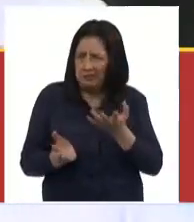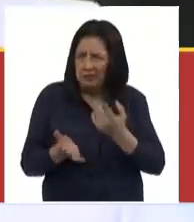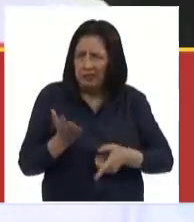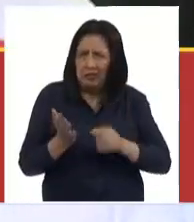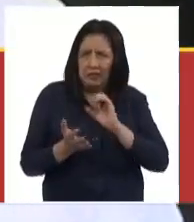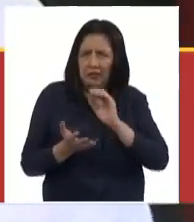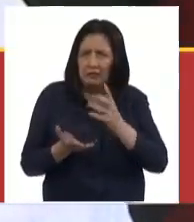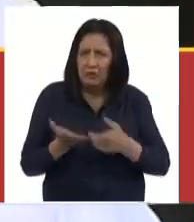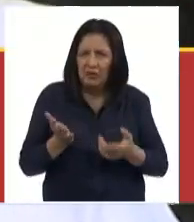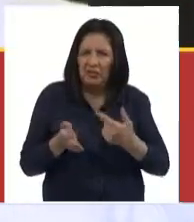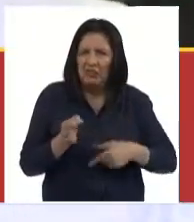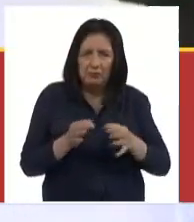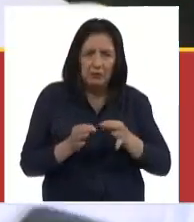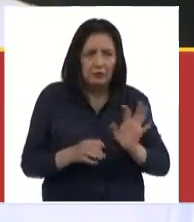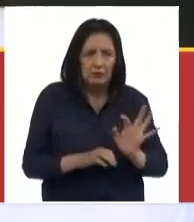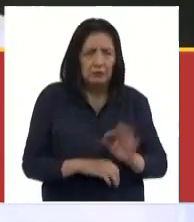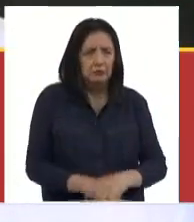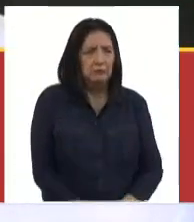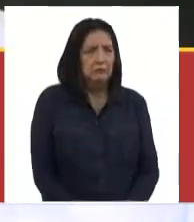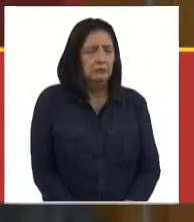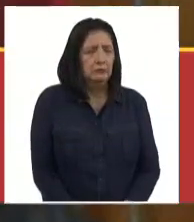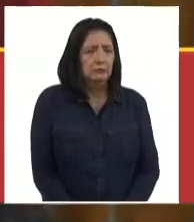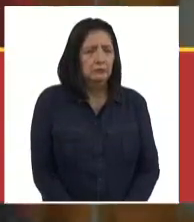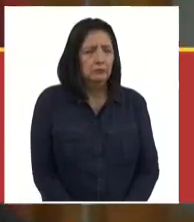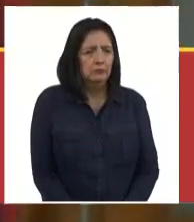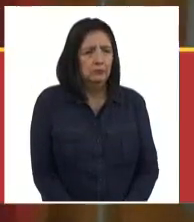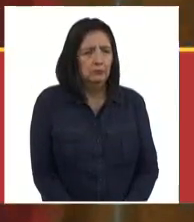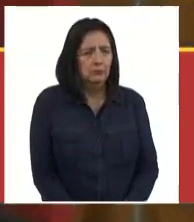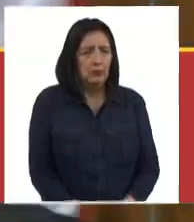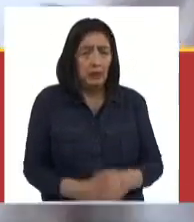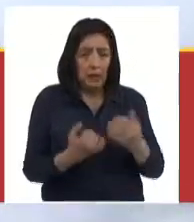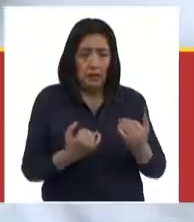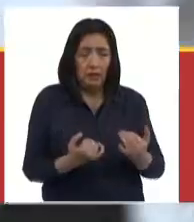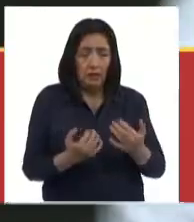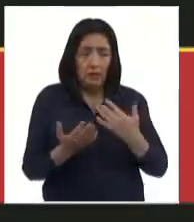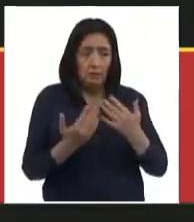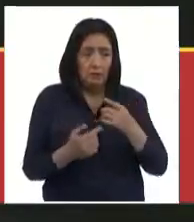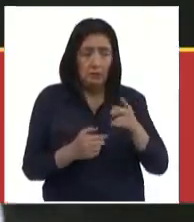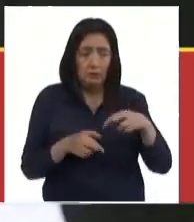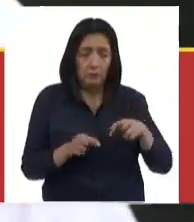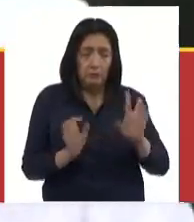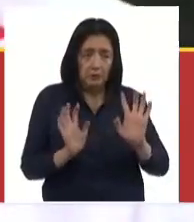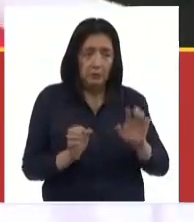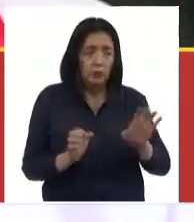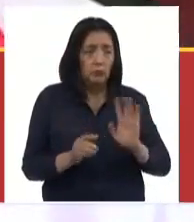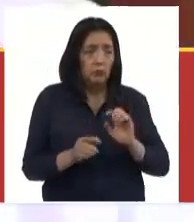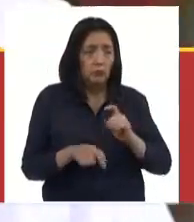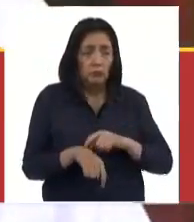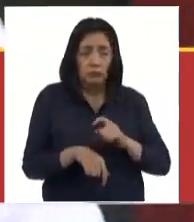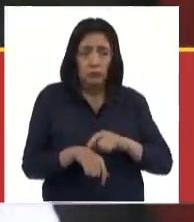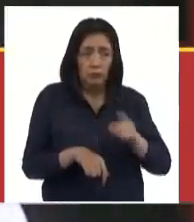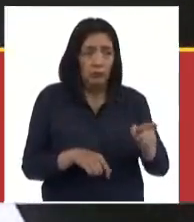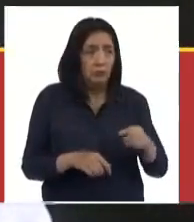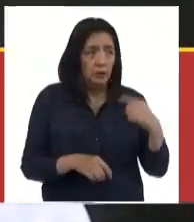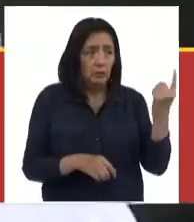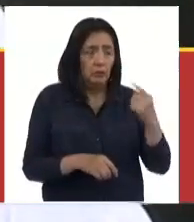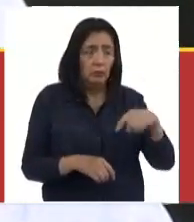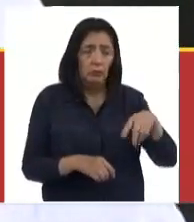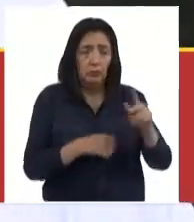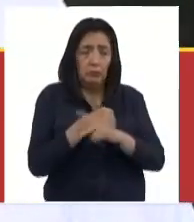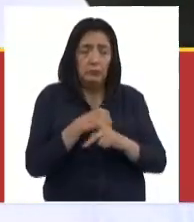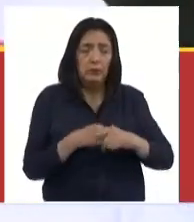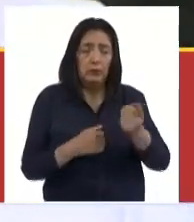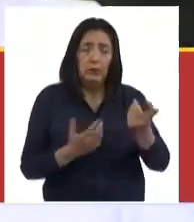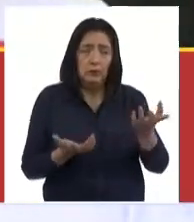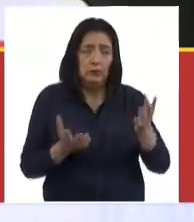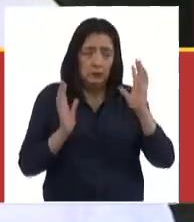qué exactamente se refería. Acaba de dar unas declaraciones y él nos ha permitido un poco de su tiempo para que todo el país lo escuche. Señor